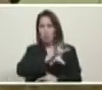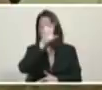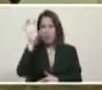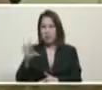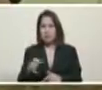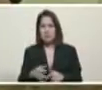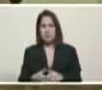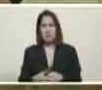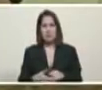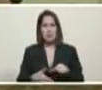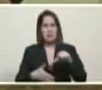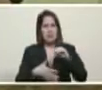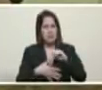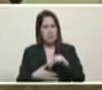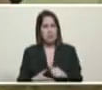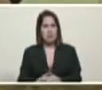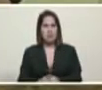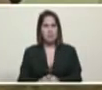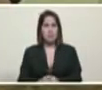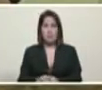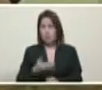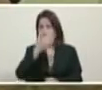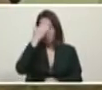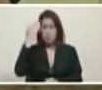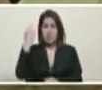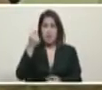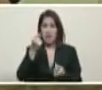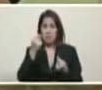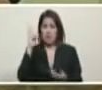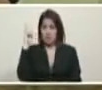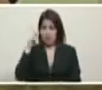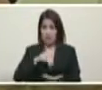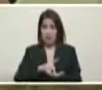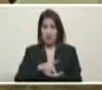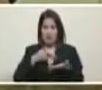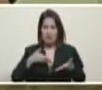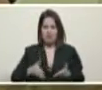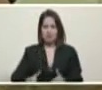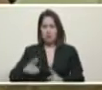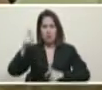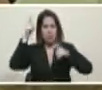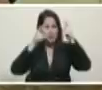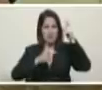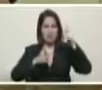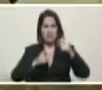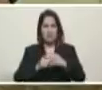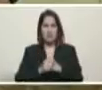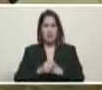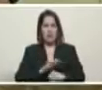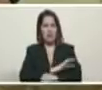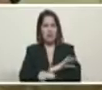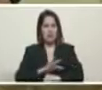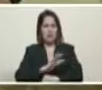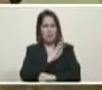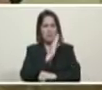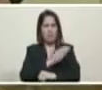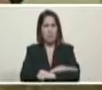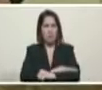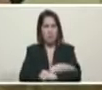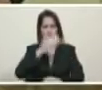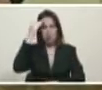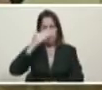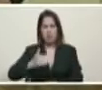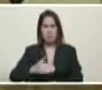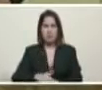olviden jamás que fue un gigante llamado Hugo Chávez Frías quien refundó la Fuerza Armada Nacional Bolivariana. Y no